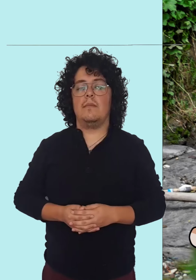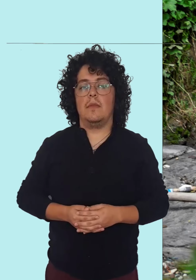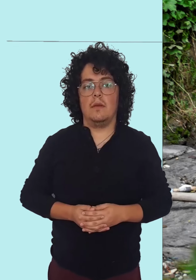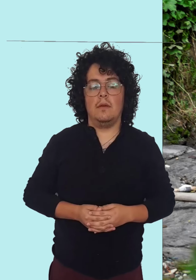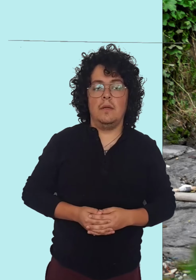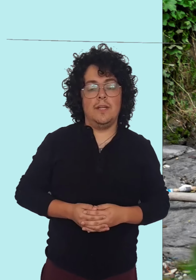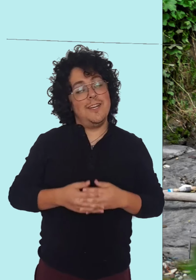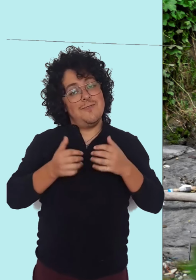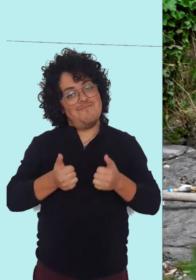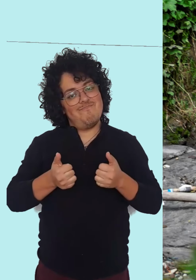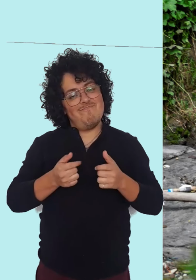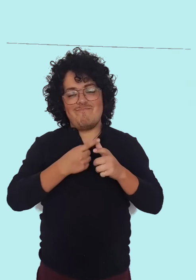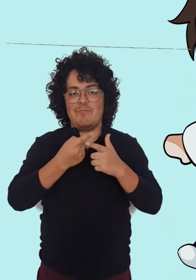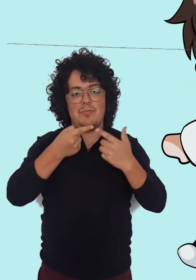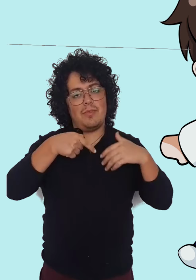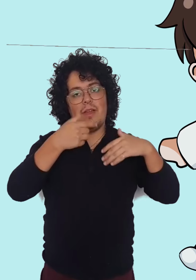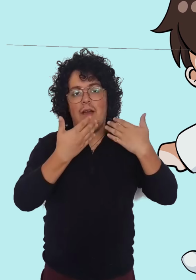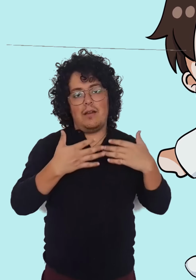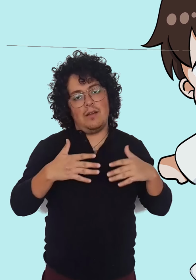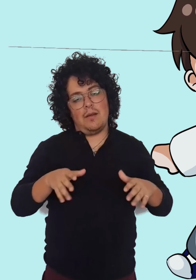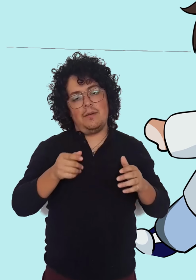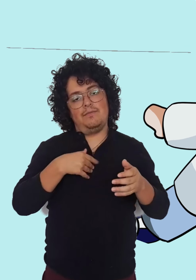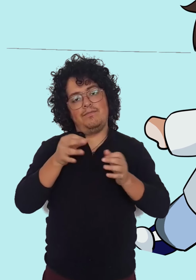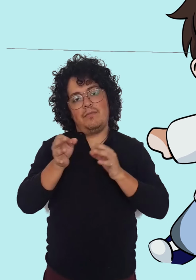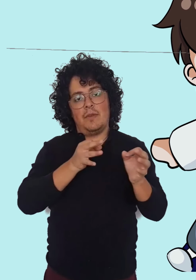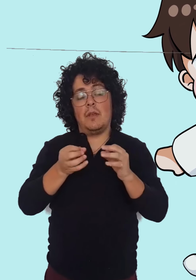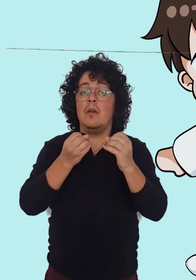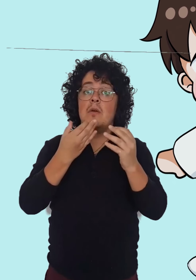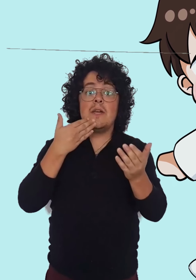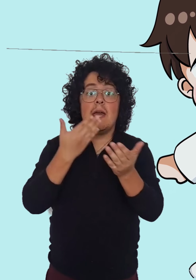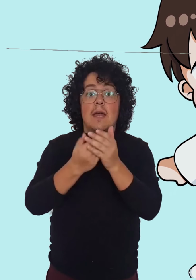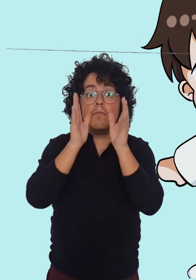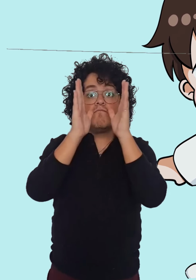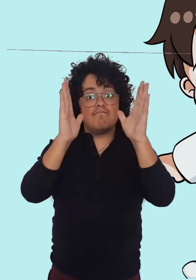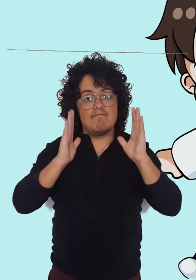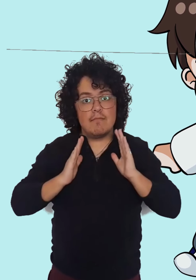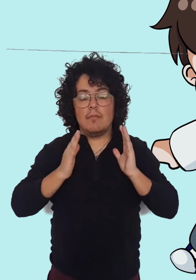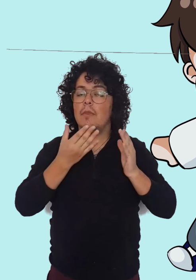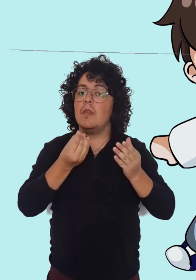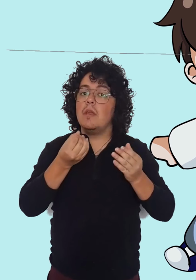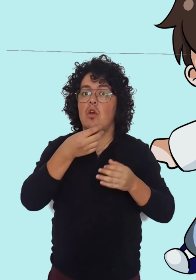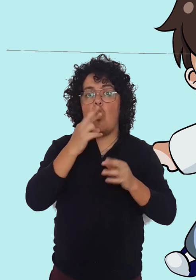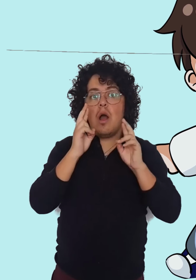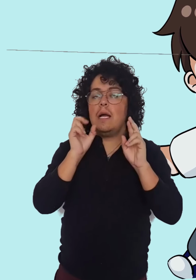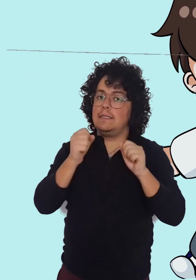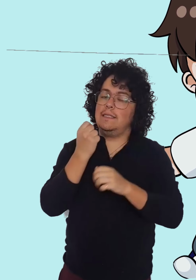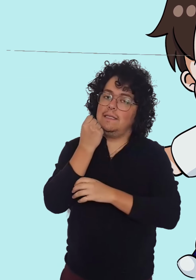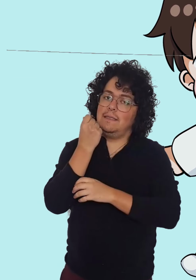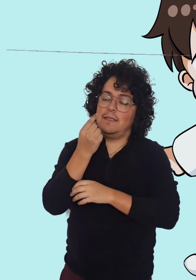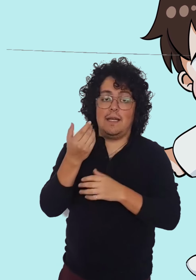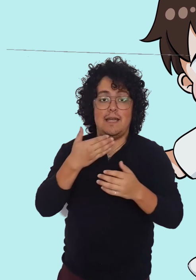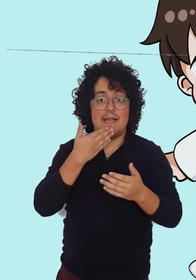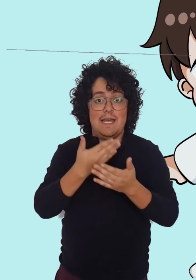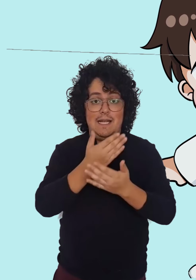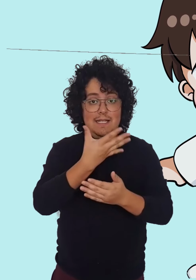suelos contaminados. Y bueno, chicos, hasta aquí llegó mi explicación. Muchas gracias por su atención, espero que hayan